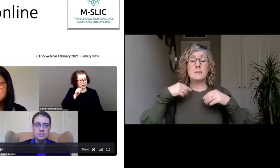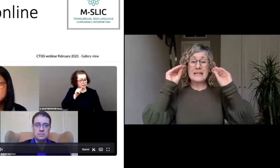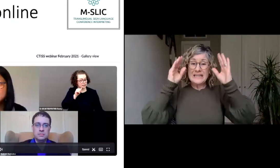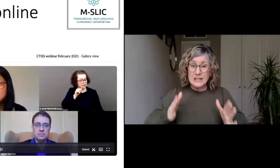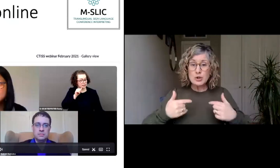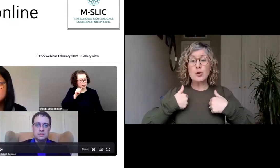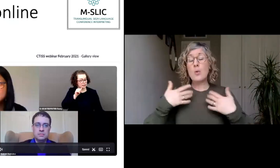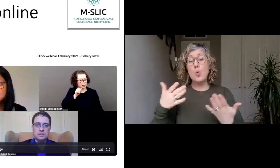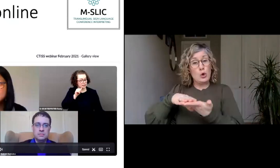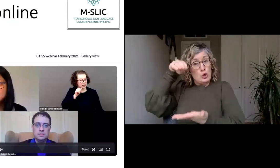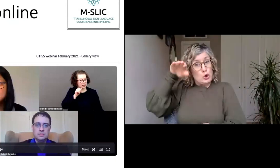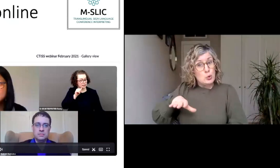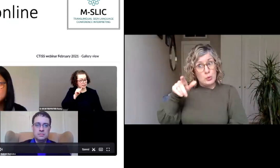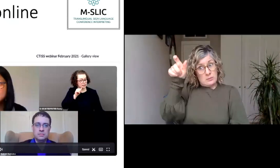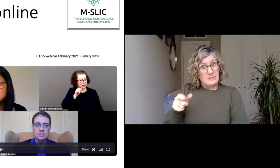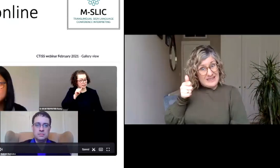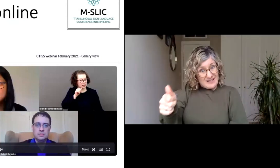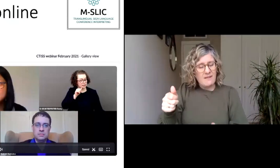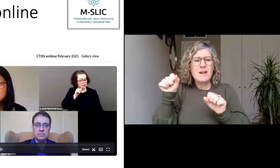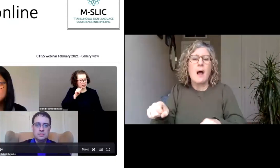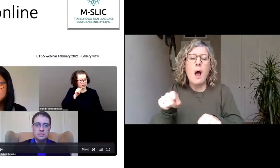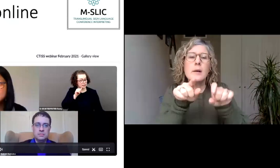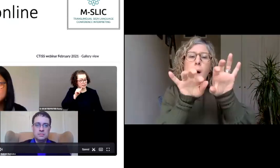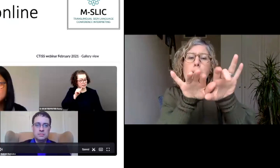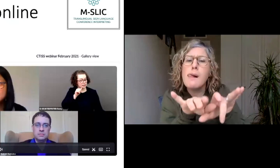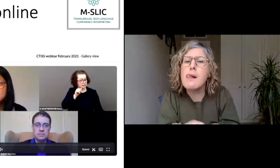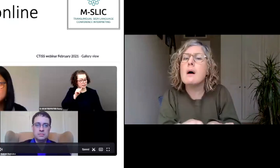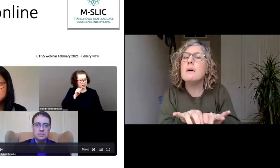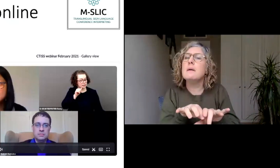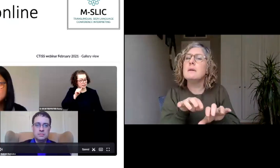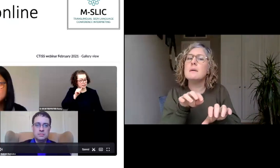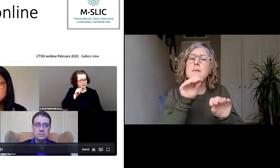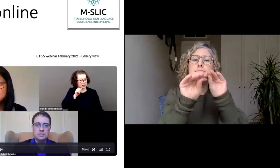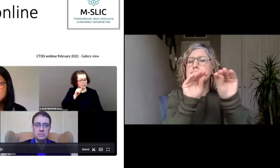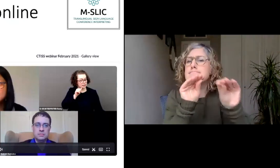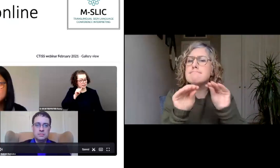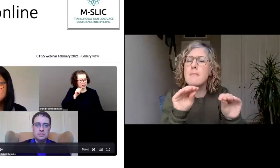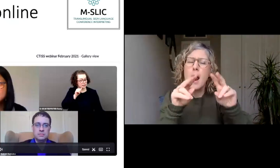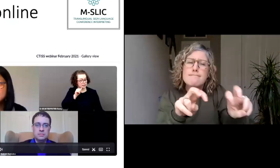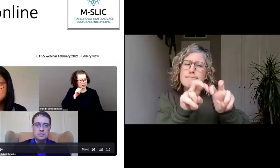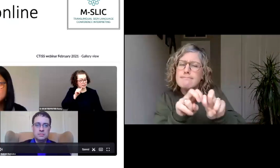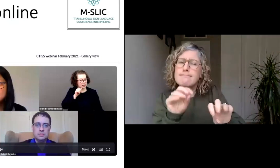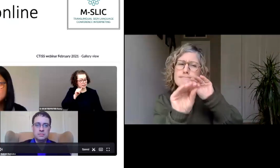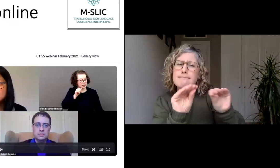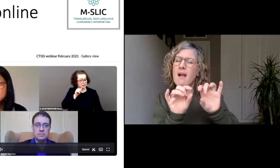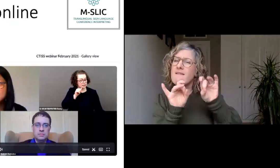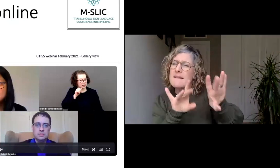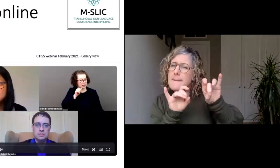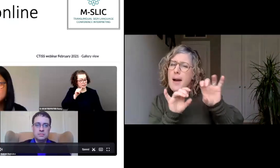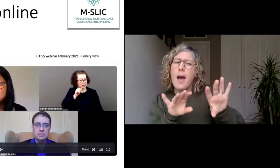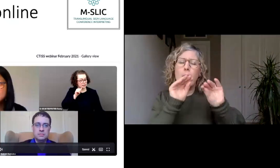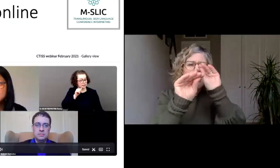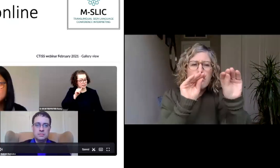y puedo subir el material de así quererlo y como profesor o como alumno, yo